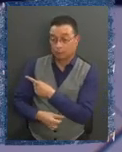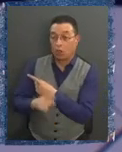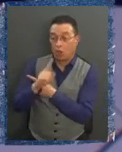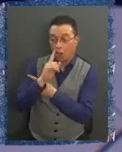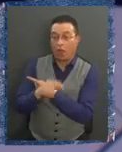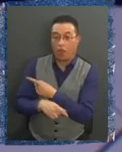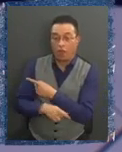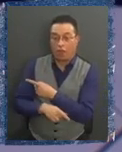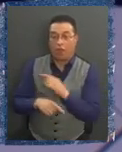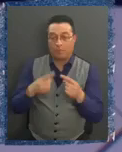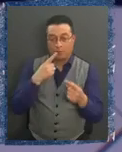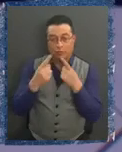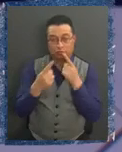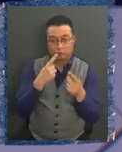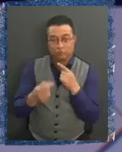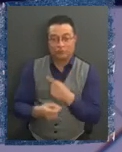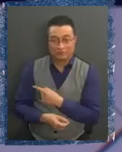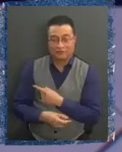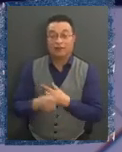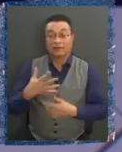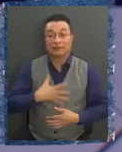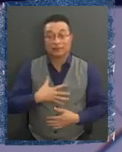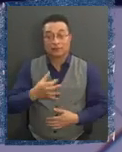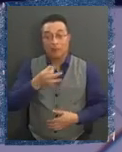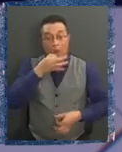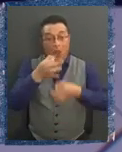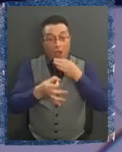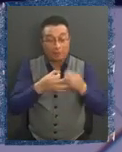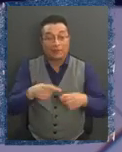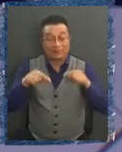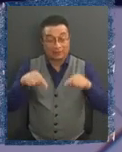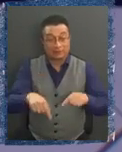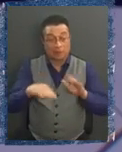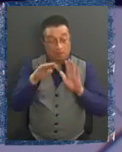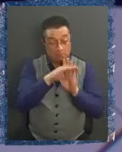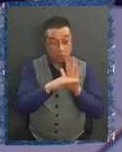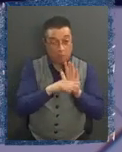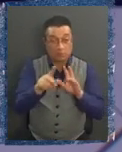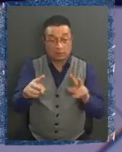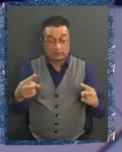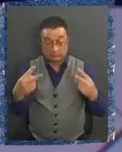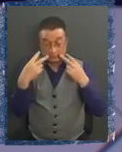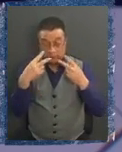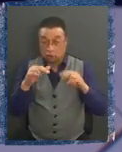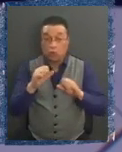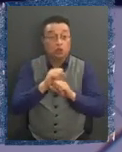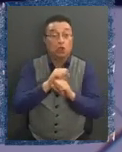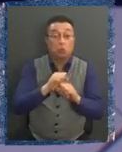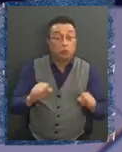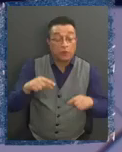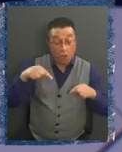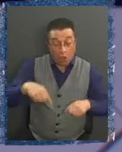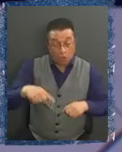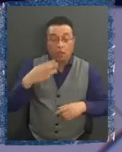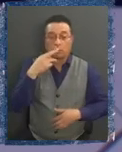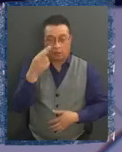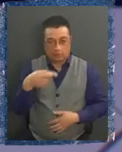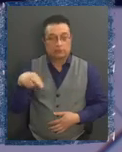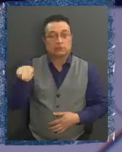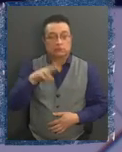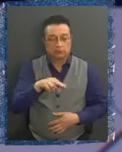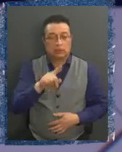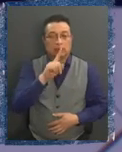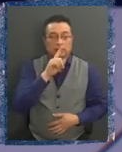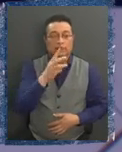también queremos comentarles que este programa, si no lo alcanzó a ver hoy día en la noche, va a ser repetido tanto por